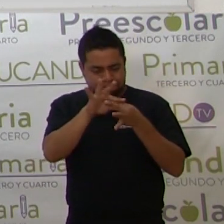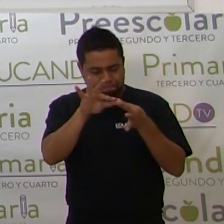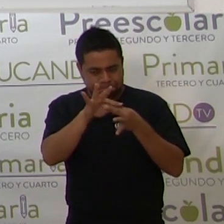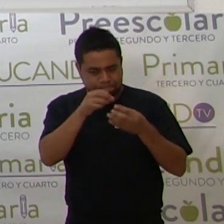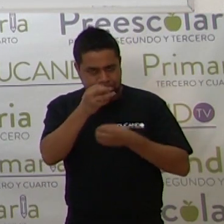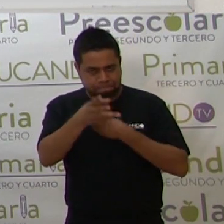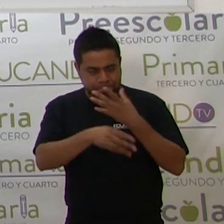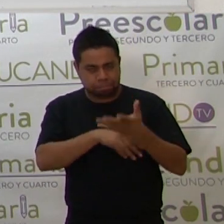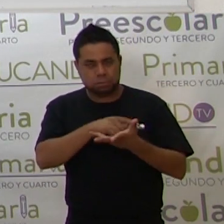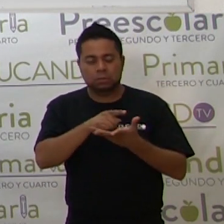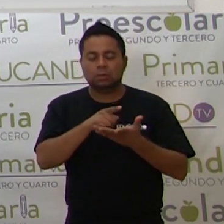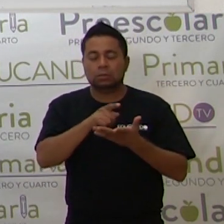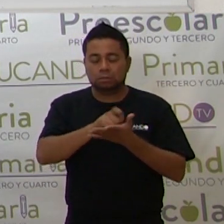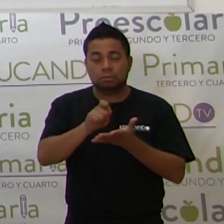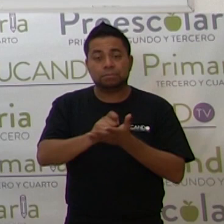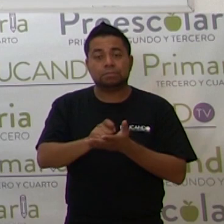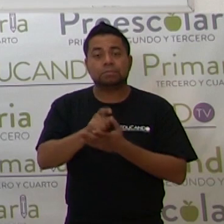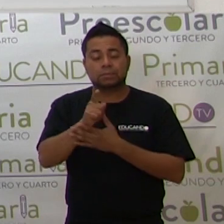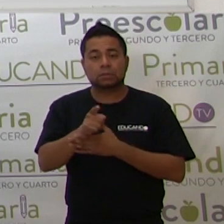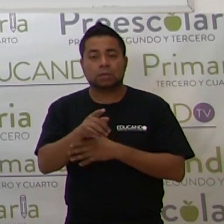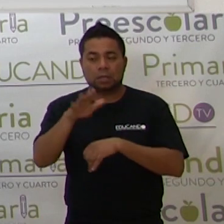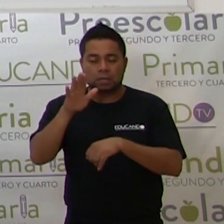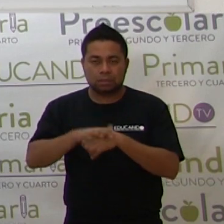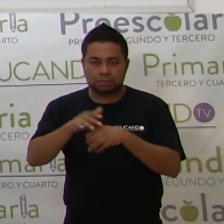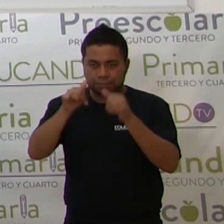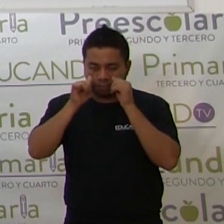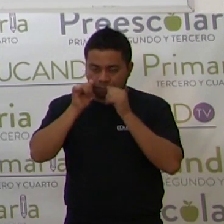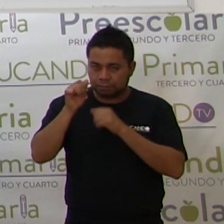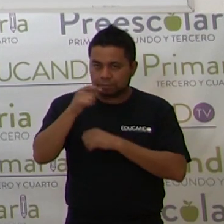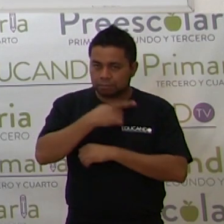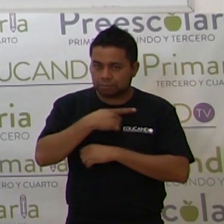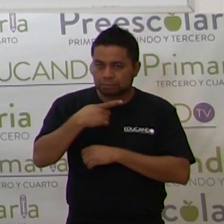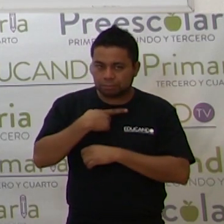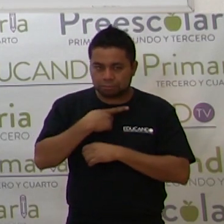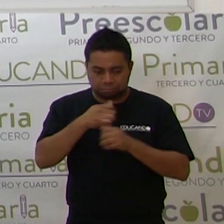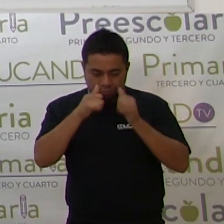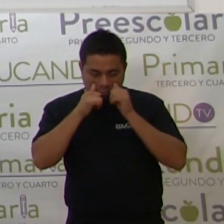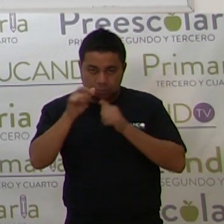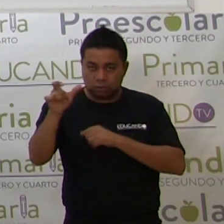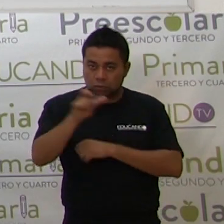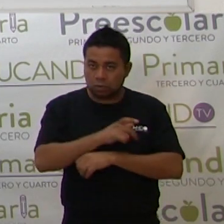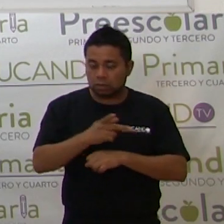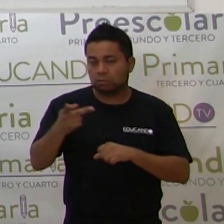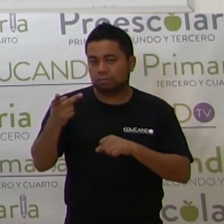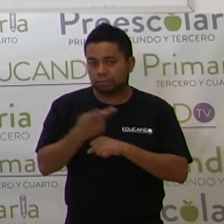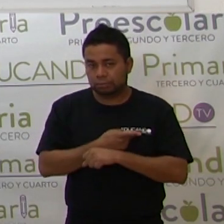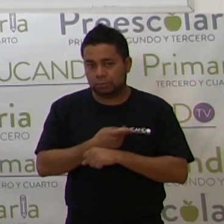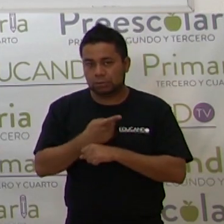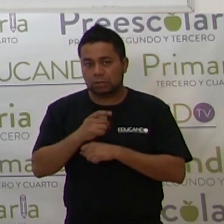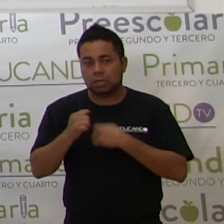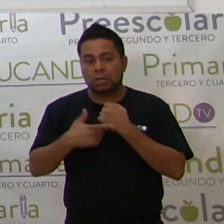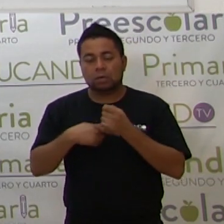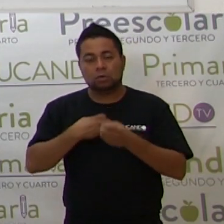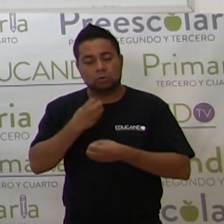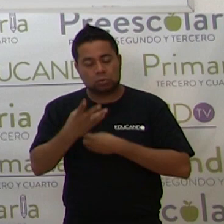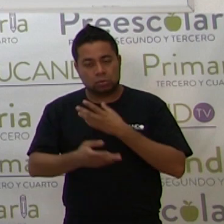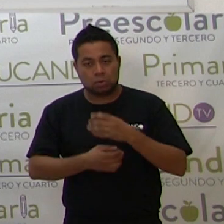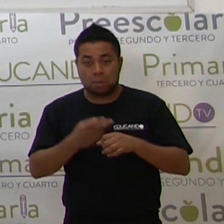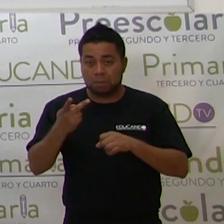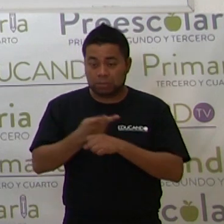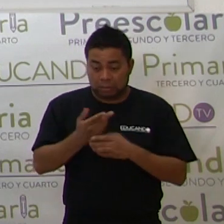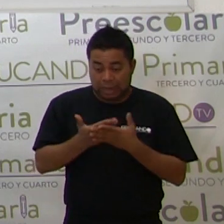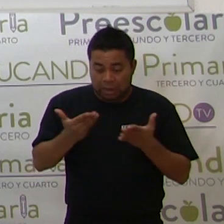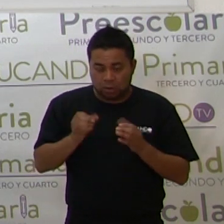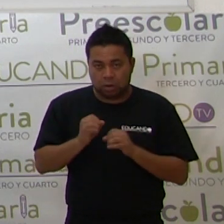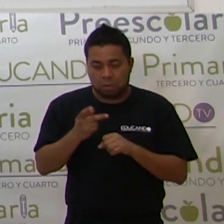en cuenta en qué momento se realizaron los hechos que tú quieres contar, ¿bien? Si ocurrieron en el presente, en